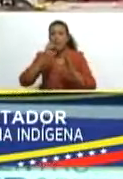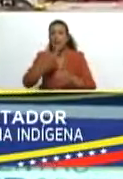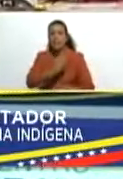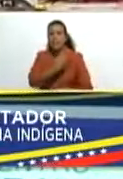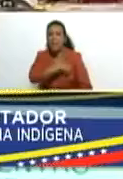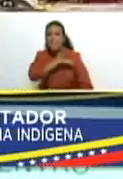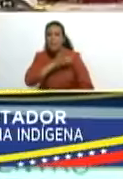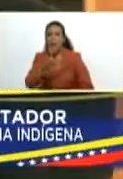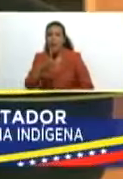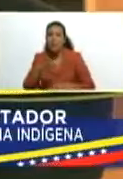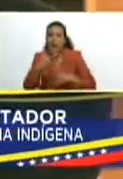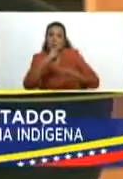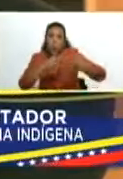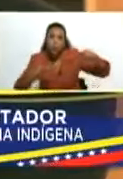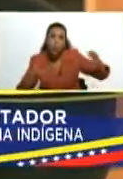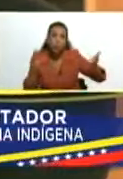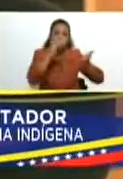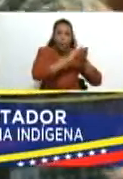historiador Jorge Berrueta.